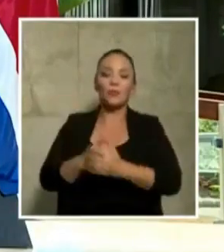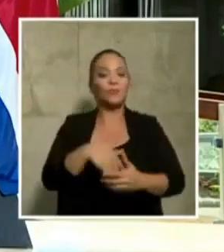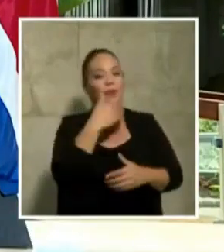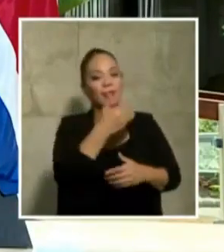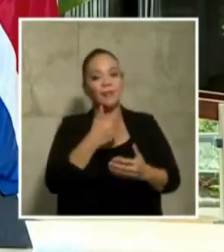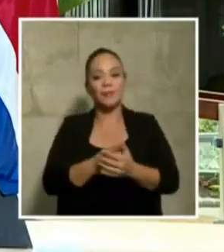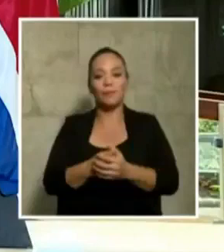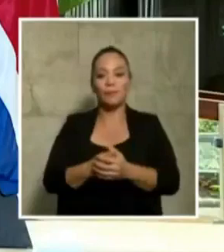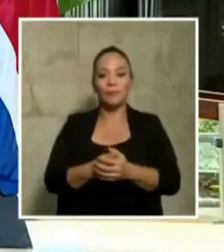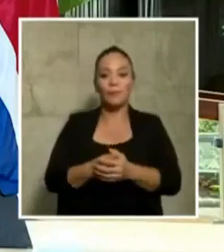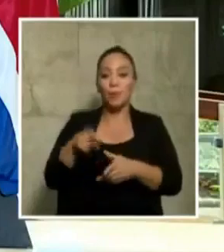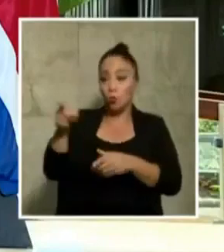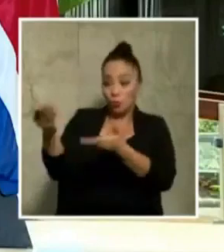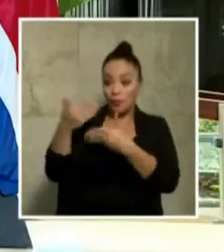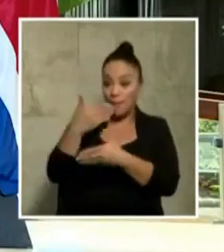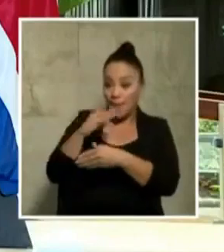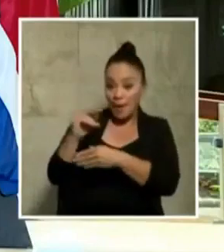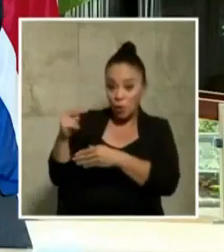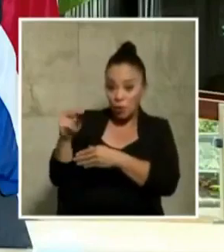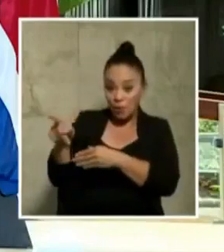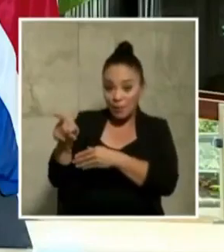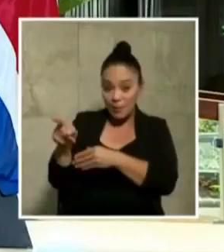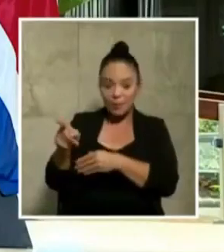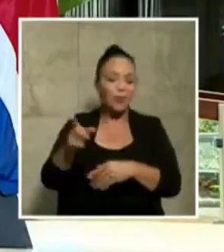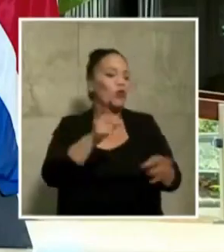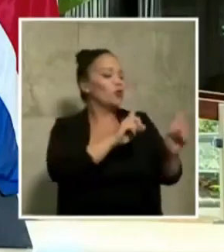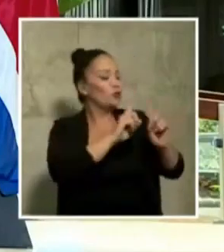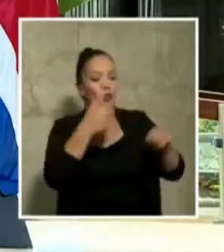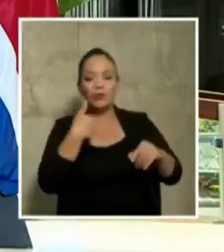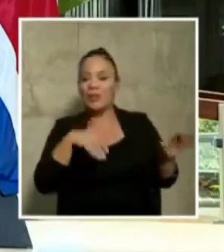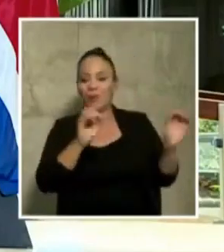¿Usted trae malas noticias, ministro? No, señor, para nada.